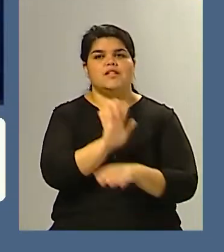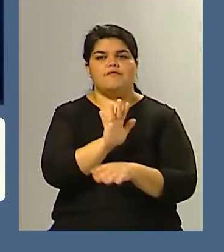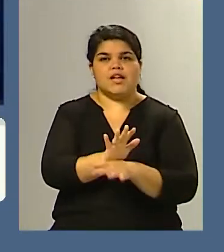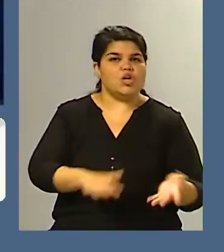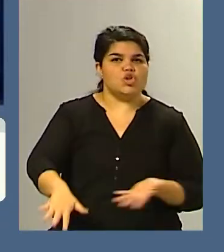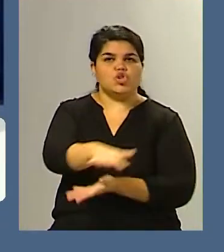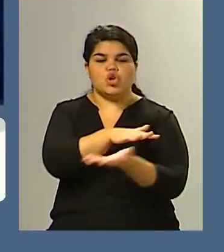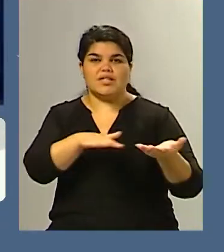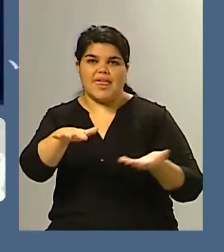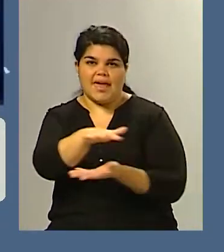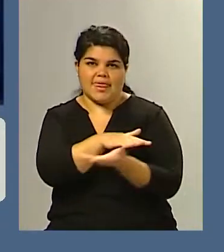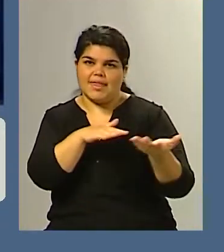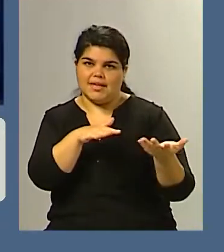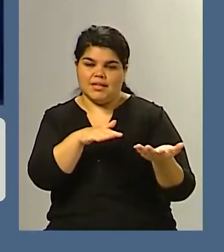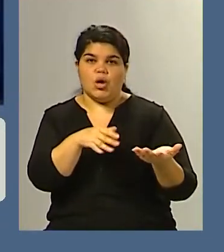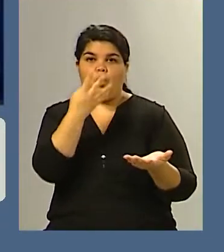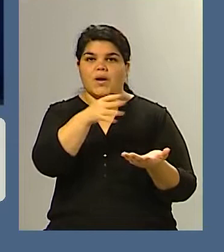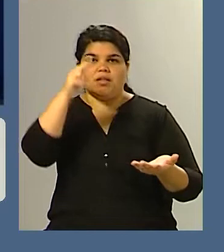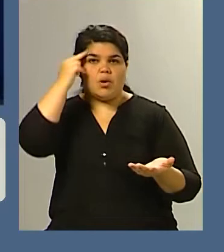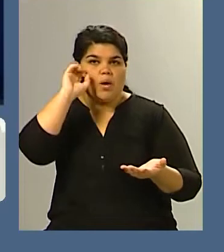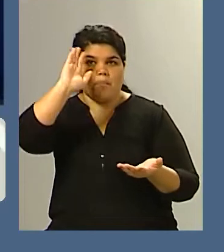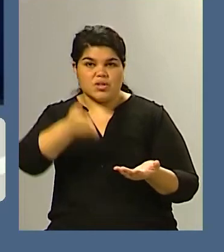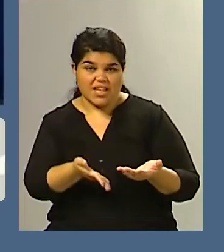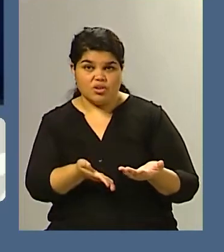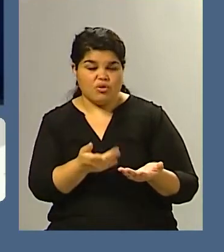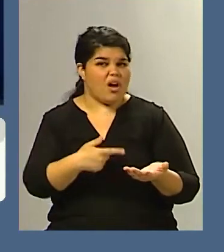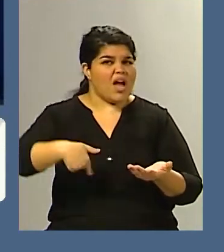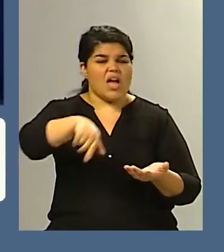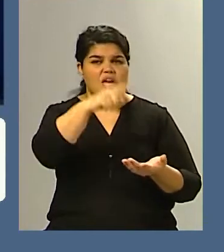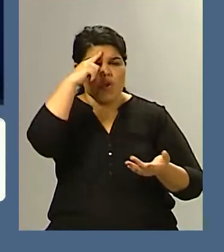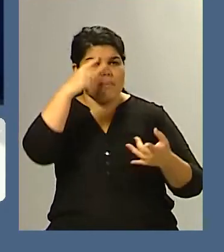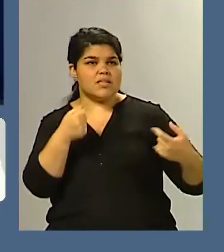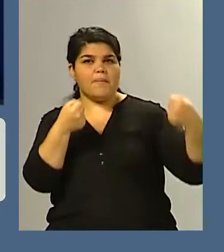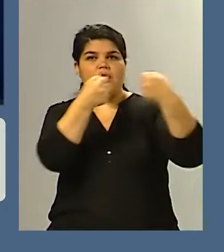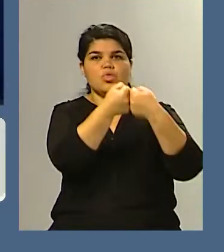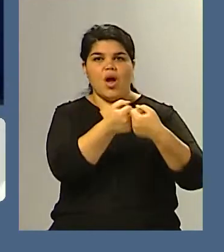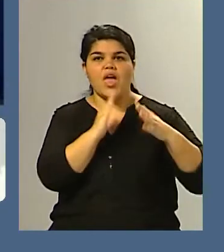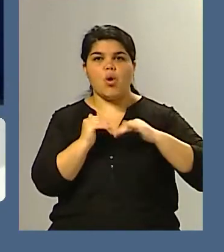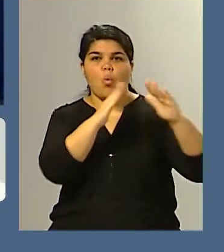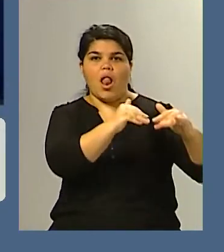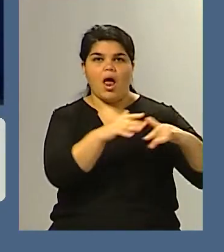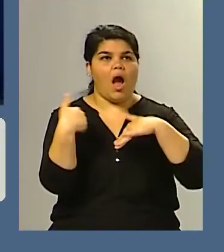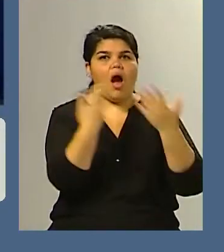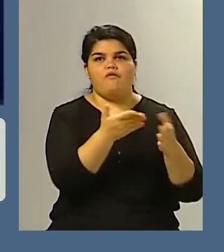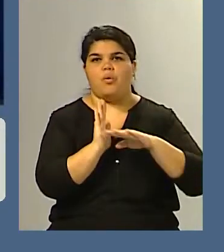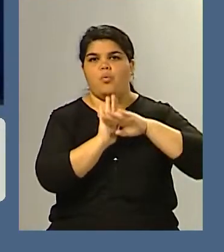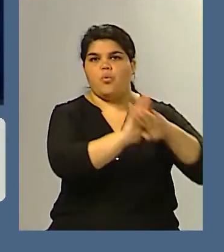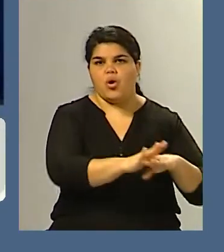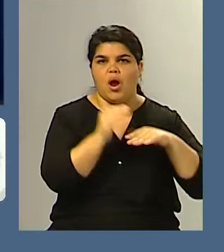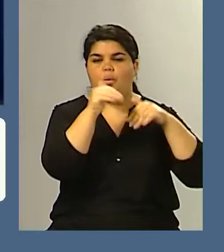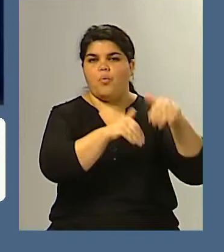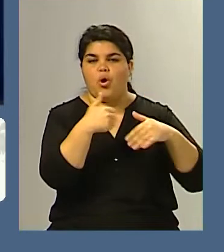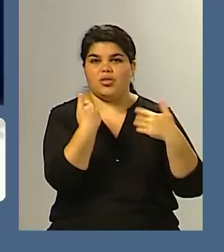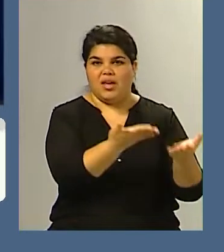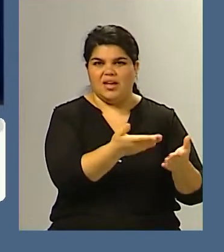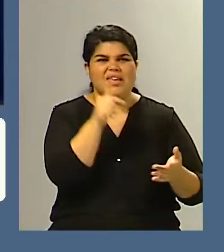ese 49% que votó Bolsonaro, que no debe estar muy lejos de ese pensamiento que también es bastante particular,